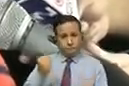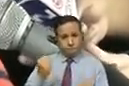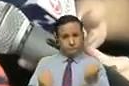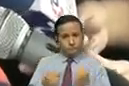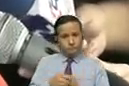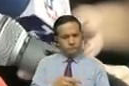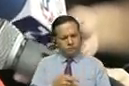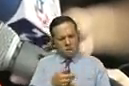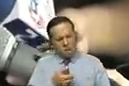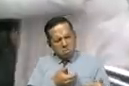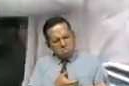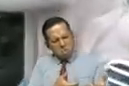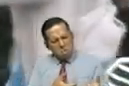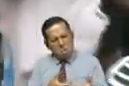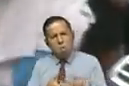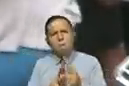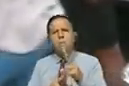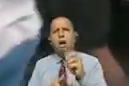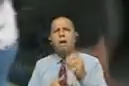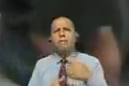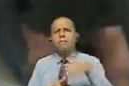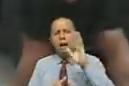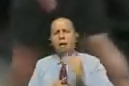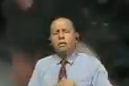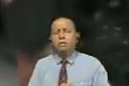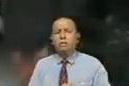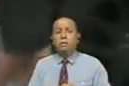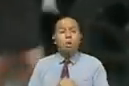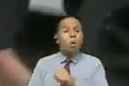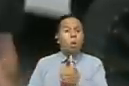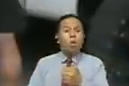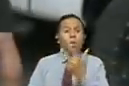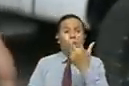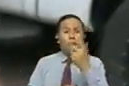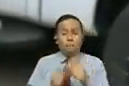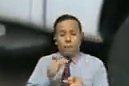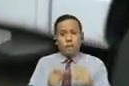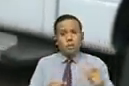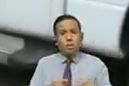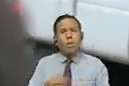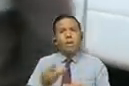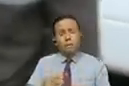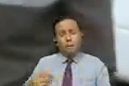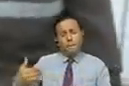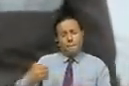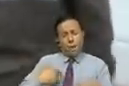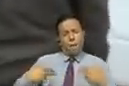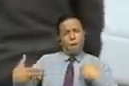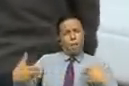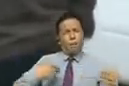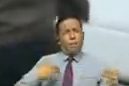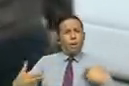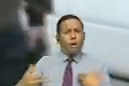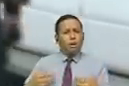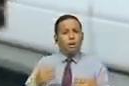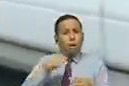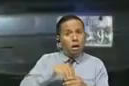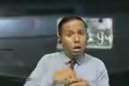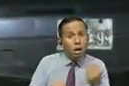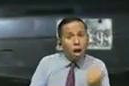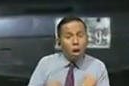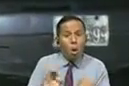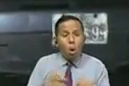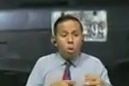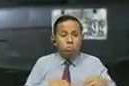20 impactos de bala. 3 personas más resultaron heridas. Se desconoce si iban en la camioneta o transitaban por el lugar.